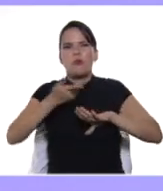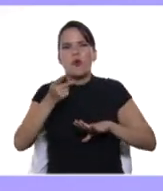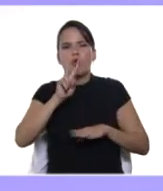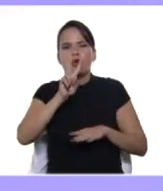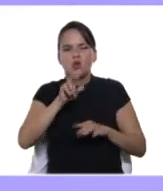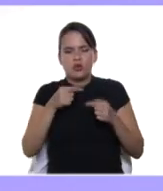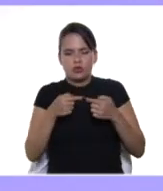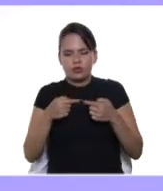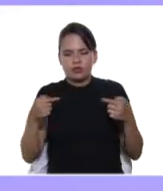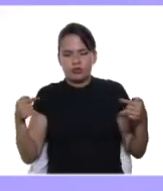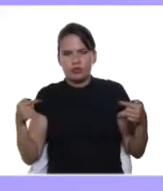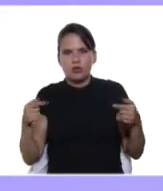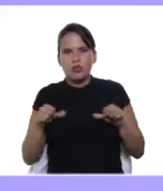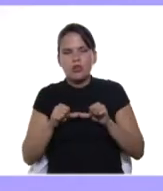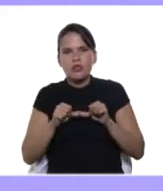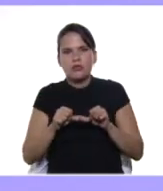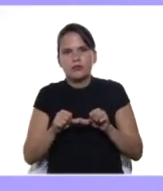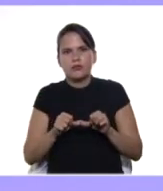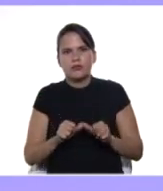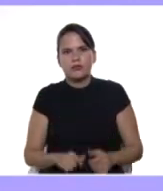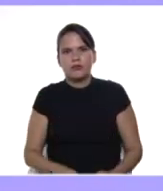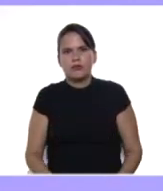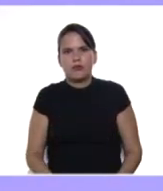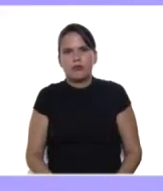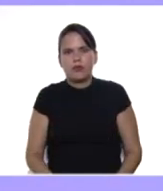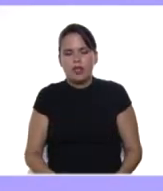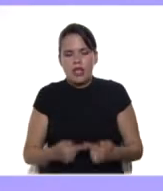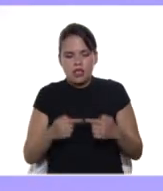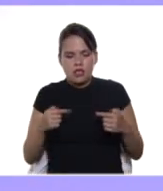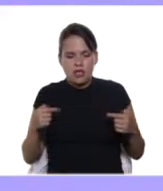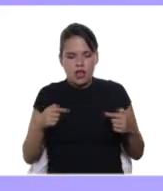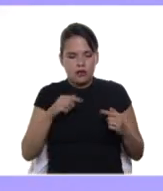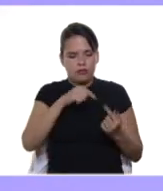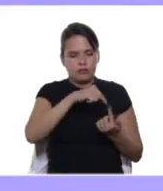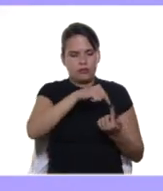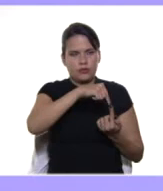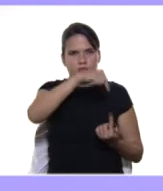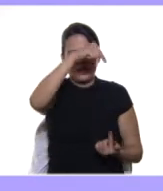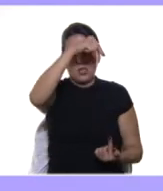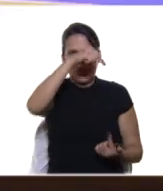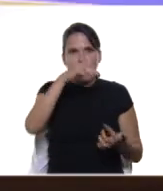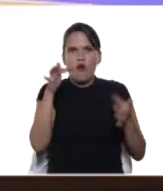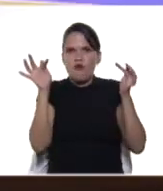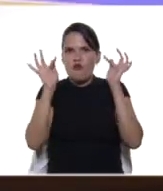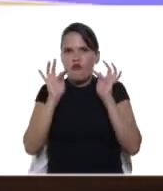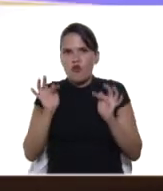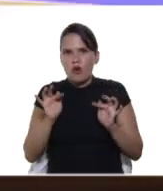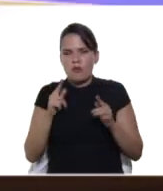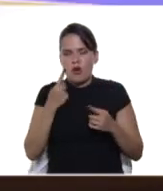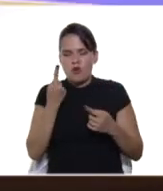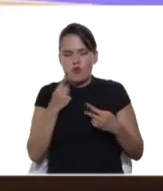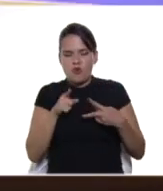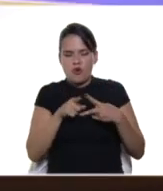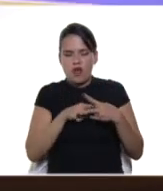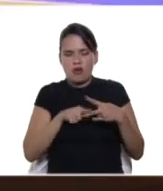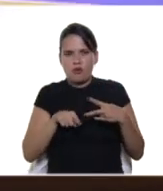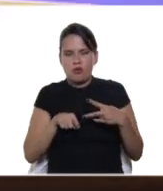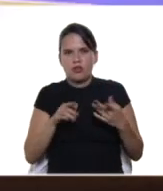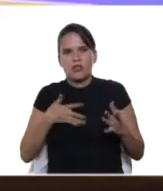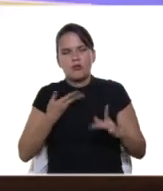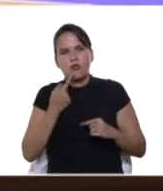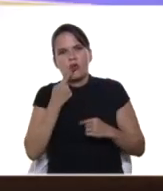segmentos continuos. Es decir, este segmento con este que está acá forma este ángulo. Cabe destacar que